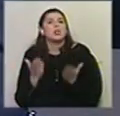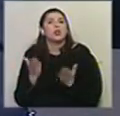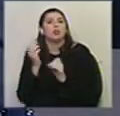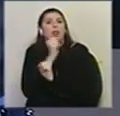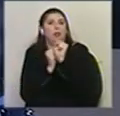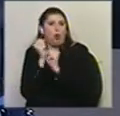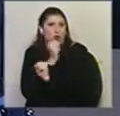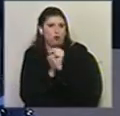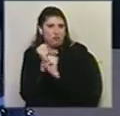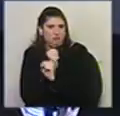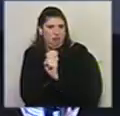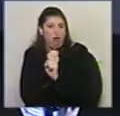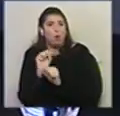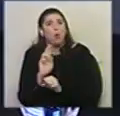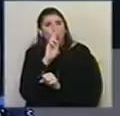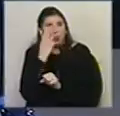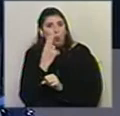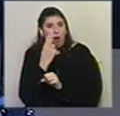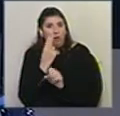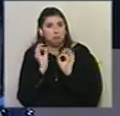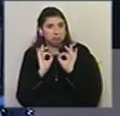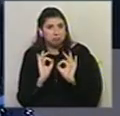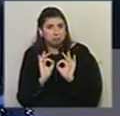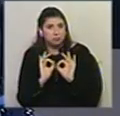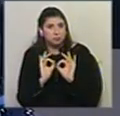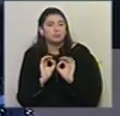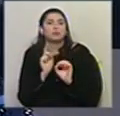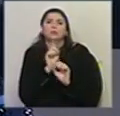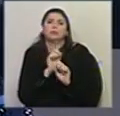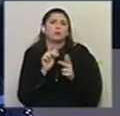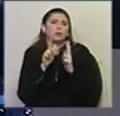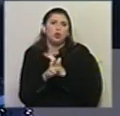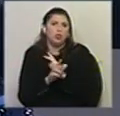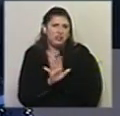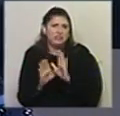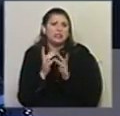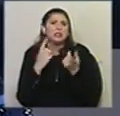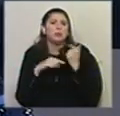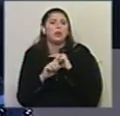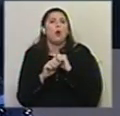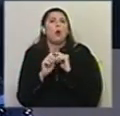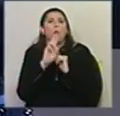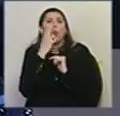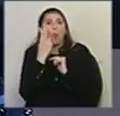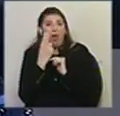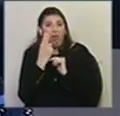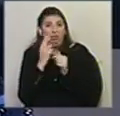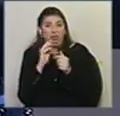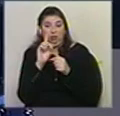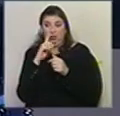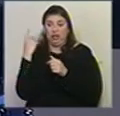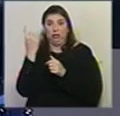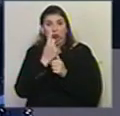sanitaria. Uruguay está acreditado, no se dice, se dice muchas cosas sobre esto, está acreditado a nivel internacional